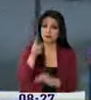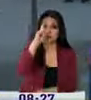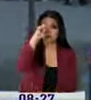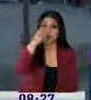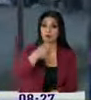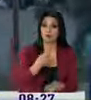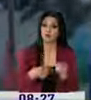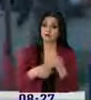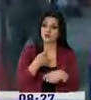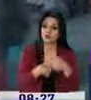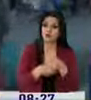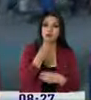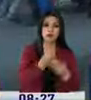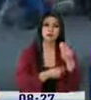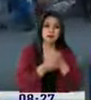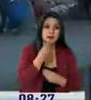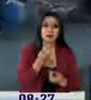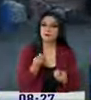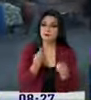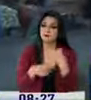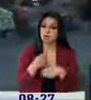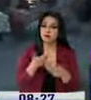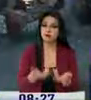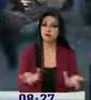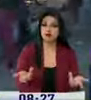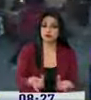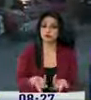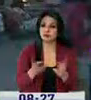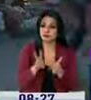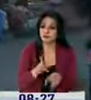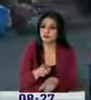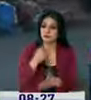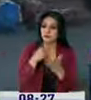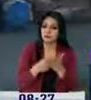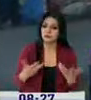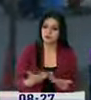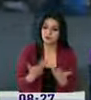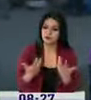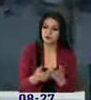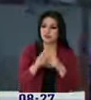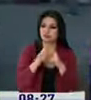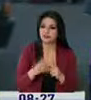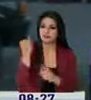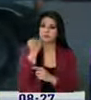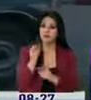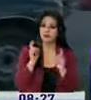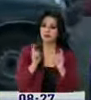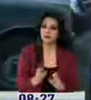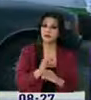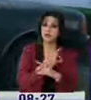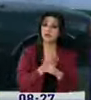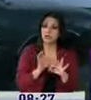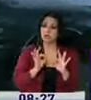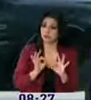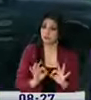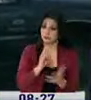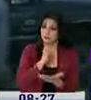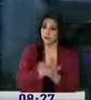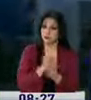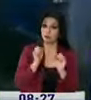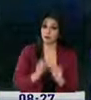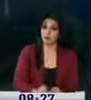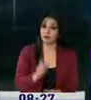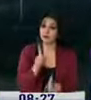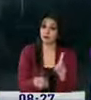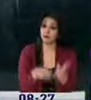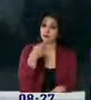se expenden obviamente alimentos ya preparados y otros también como verduras y vegetales, y siempre tienen que tener las óptimas condiciones para